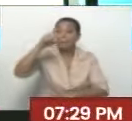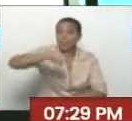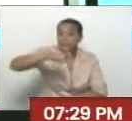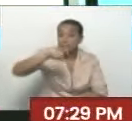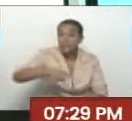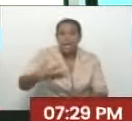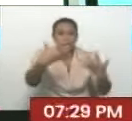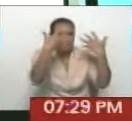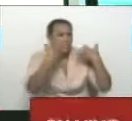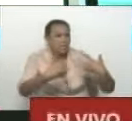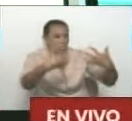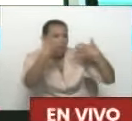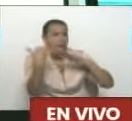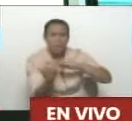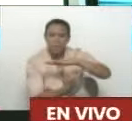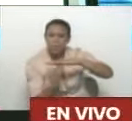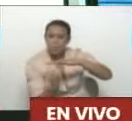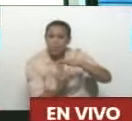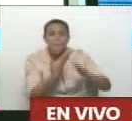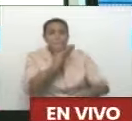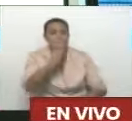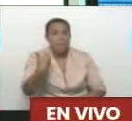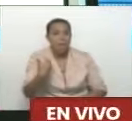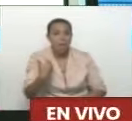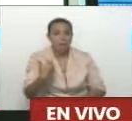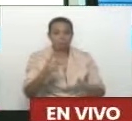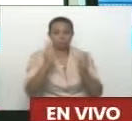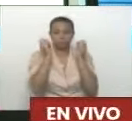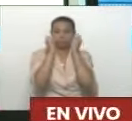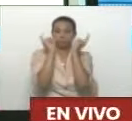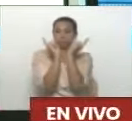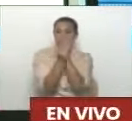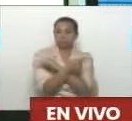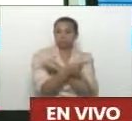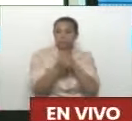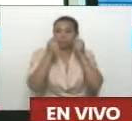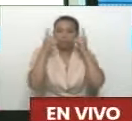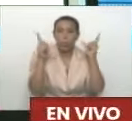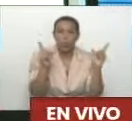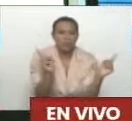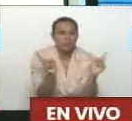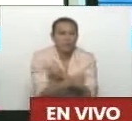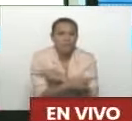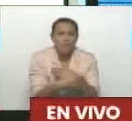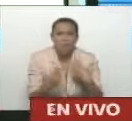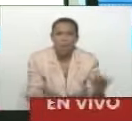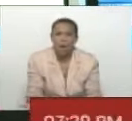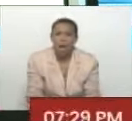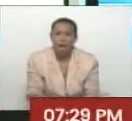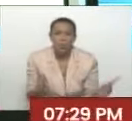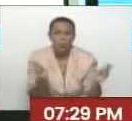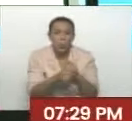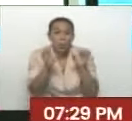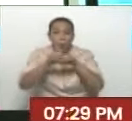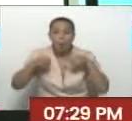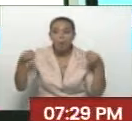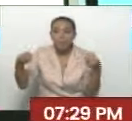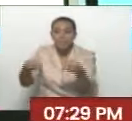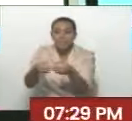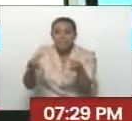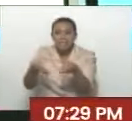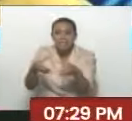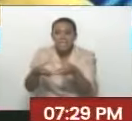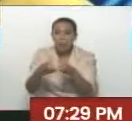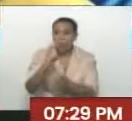necesita, asesorar las instituciones para que mejoren. De repente se transformó en una oficina